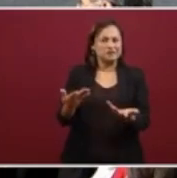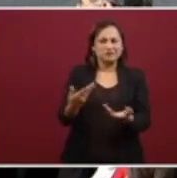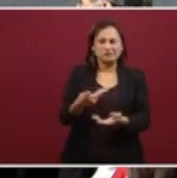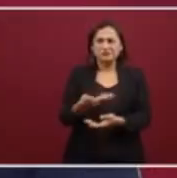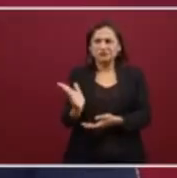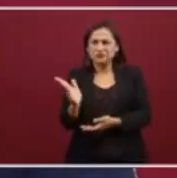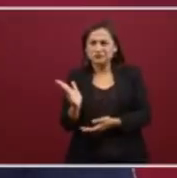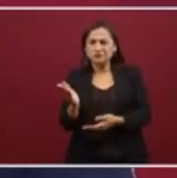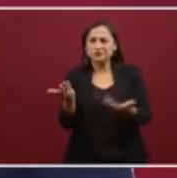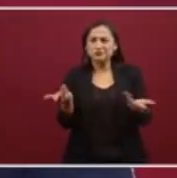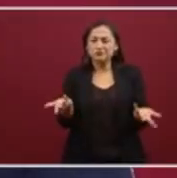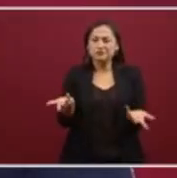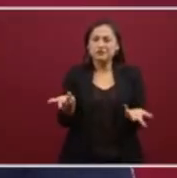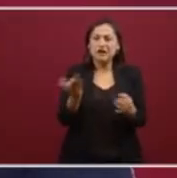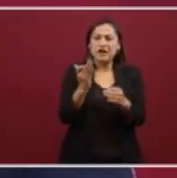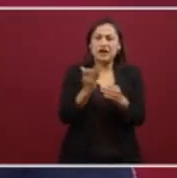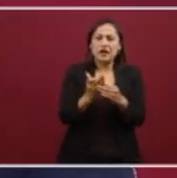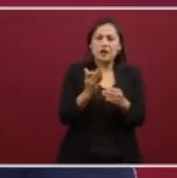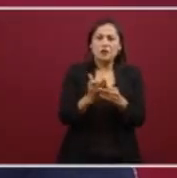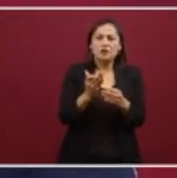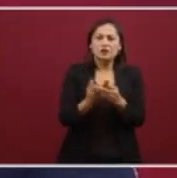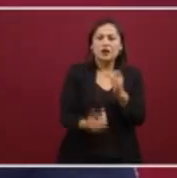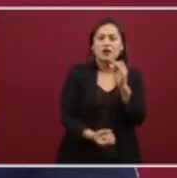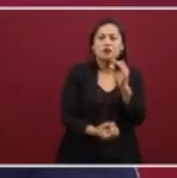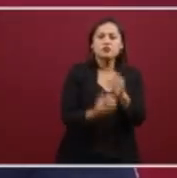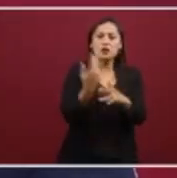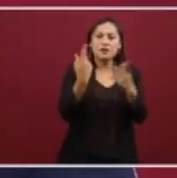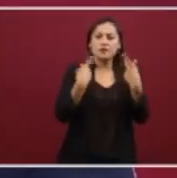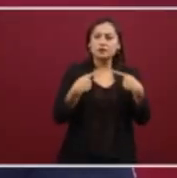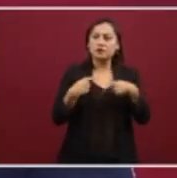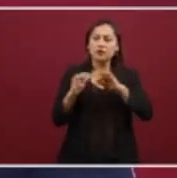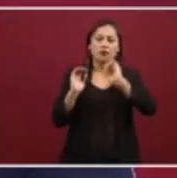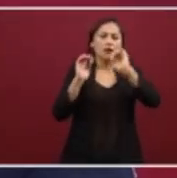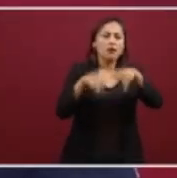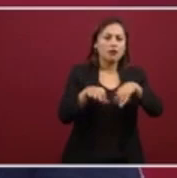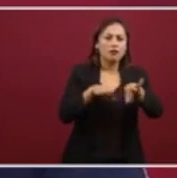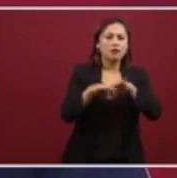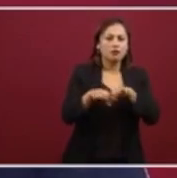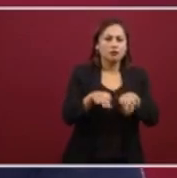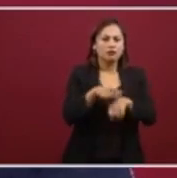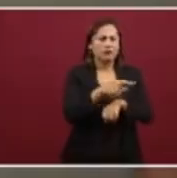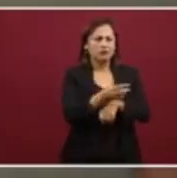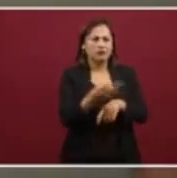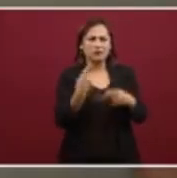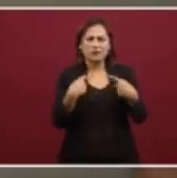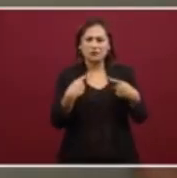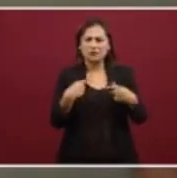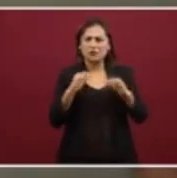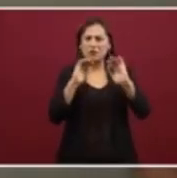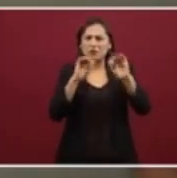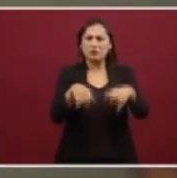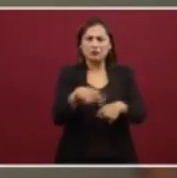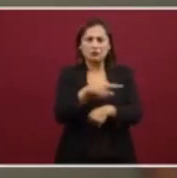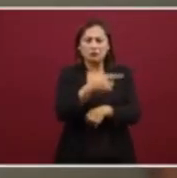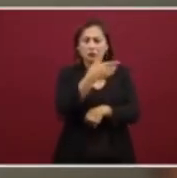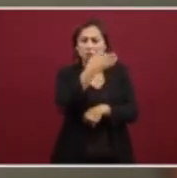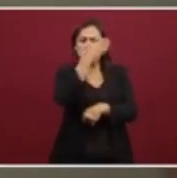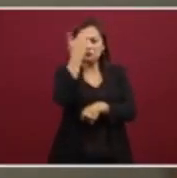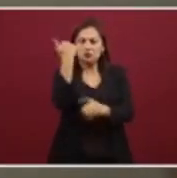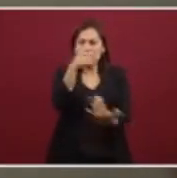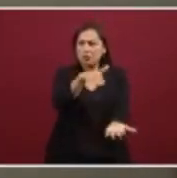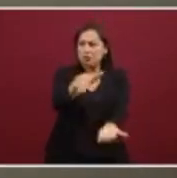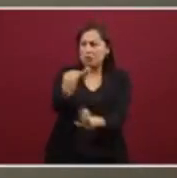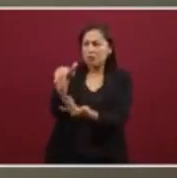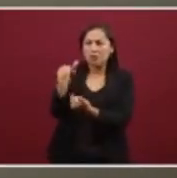Desafortunadamente, ahora están en puestos personas que ni siquiera tienen la capacidad para recaudar dichos fondos, que